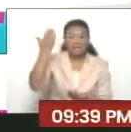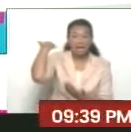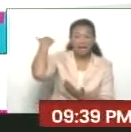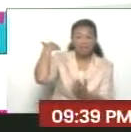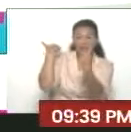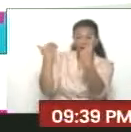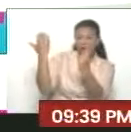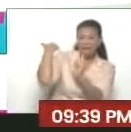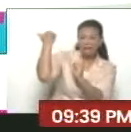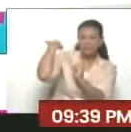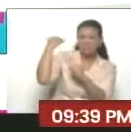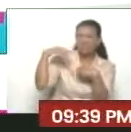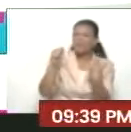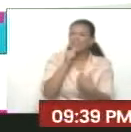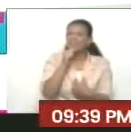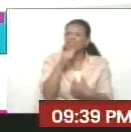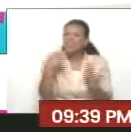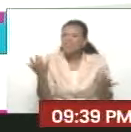es?